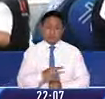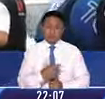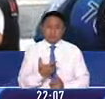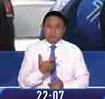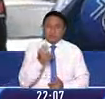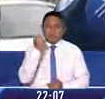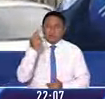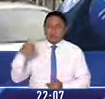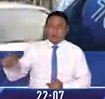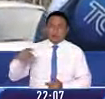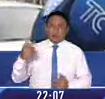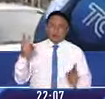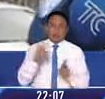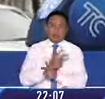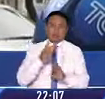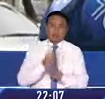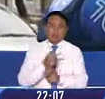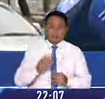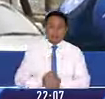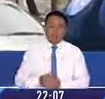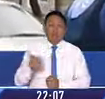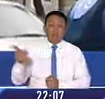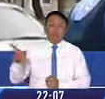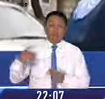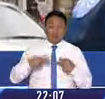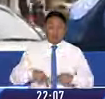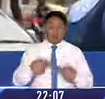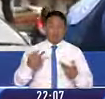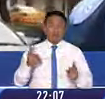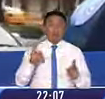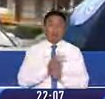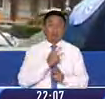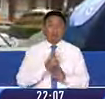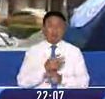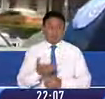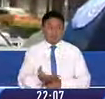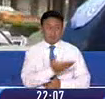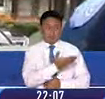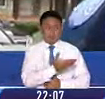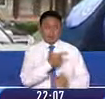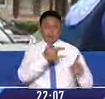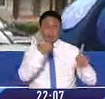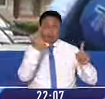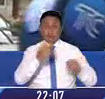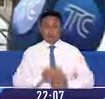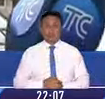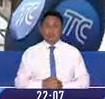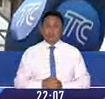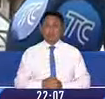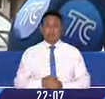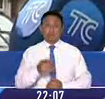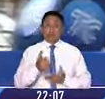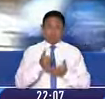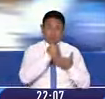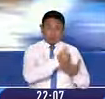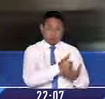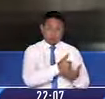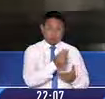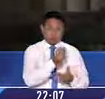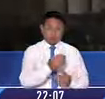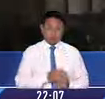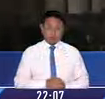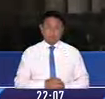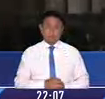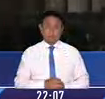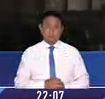no midió el peligro porque corrió peligro su vida, como ven. Ahí está la muestra de la sangre. Ustedes ayudaron al chico, creo que...